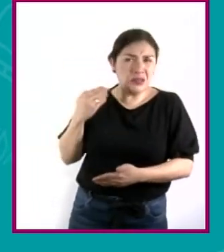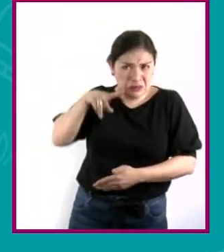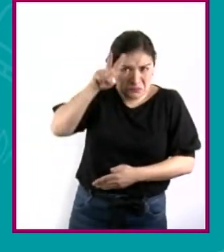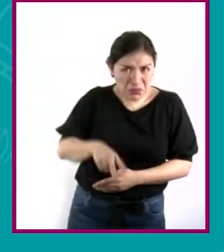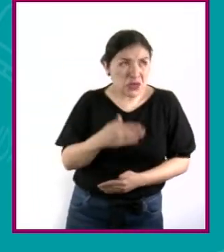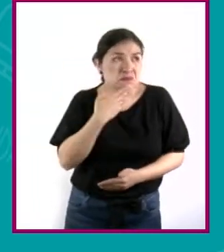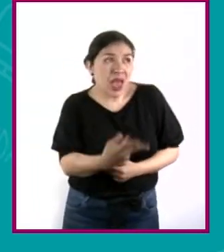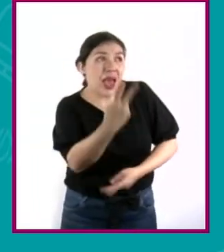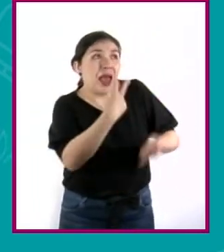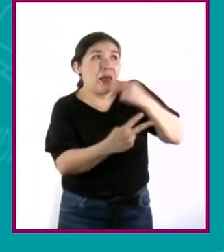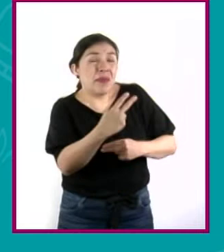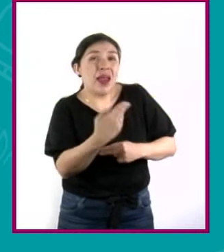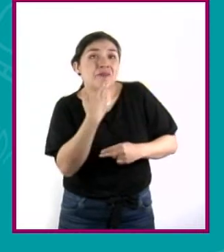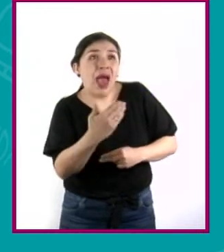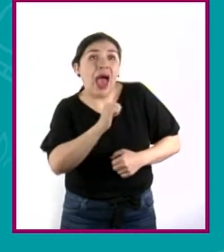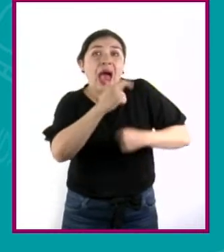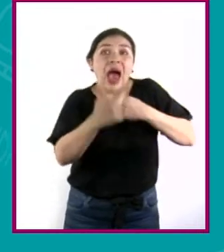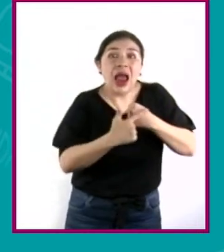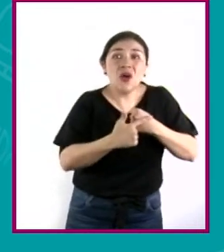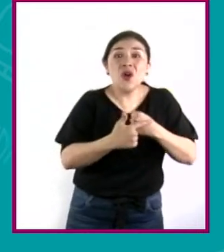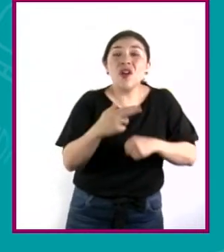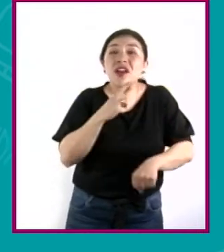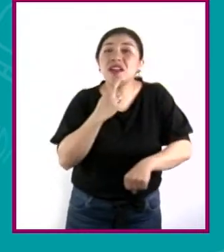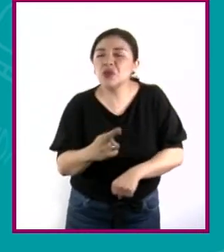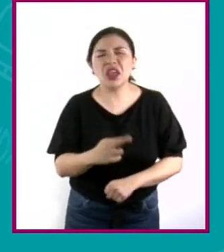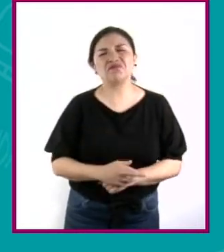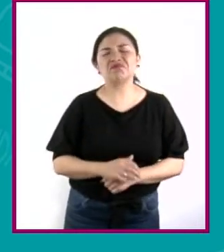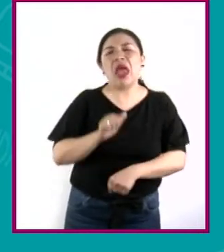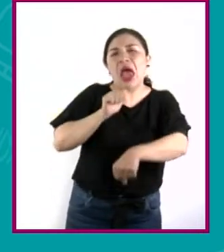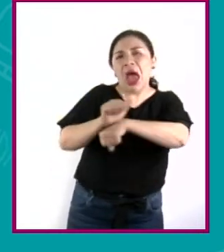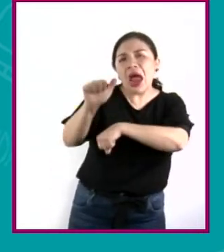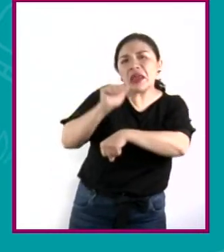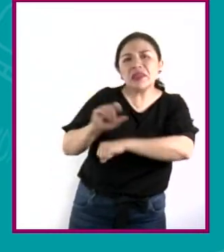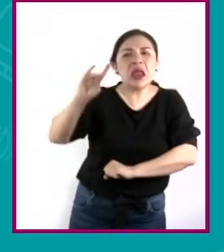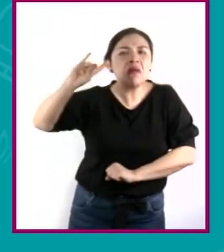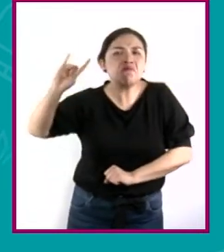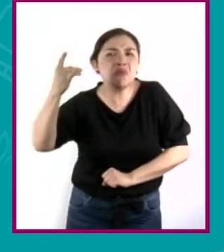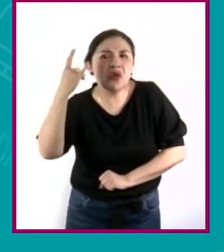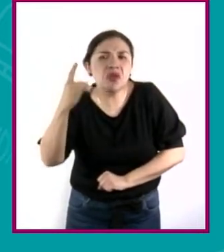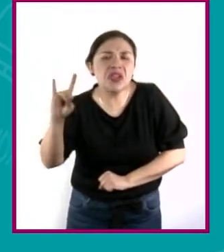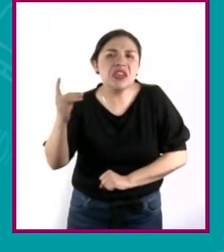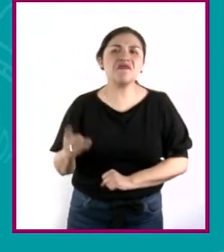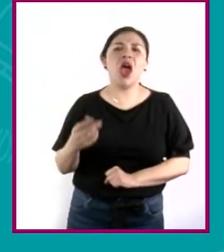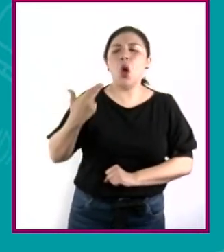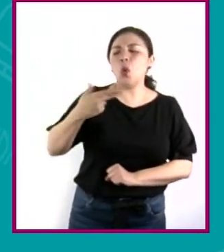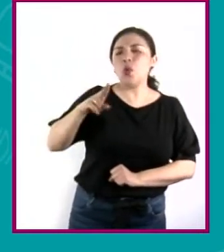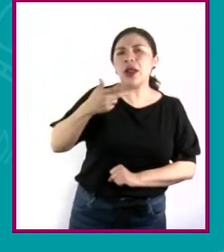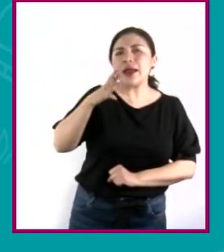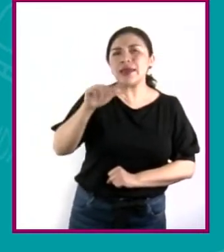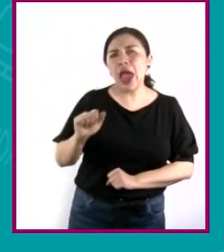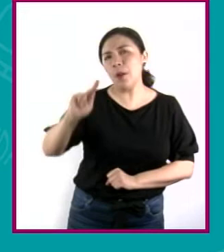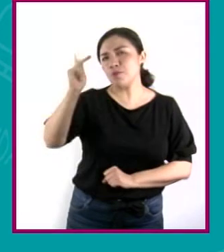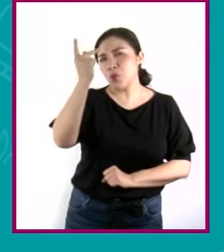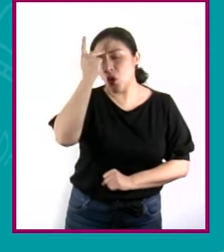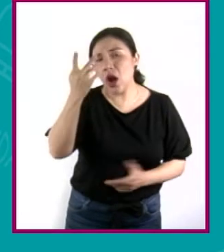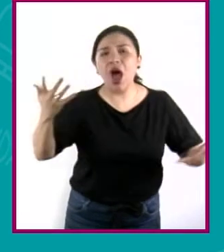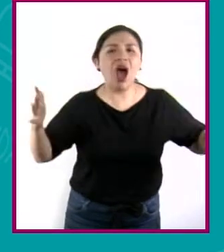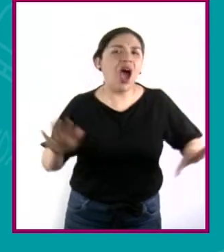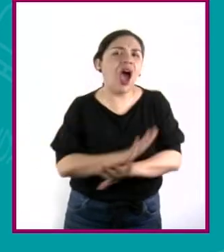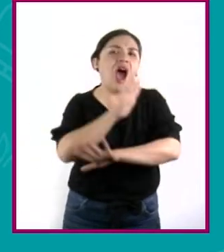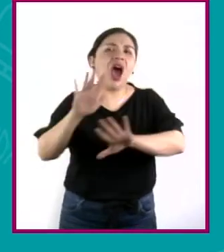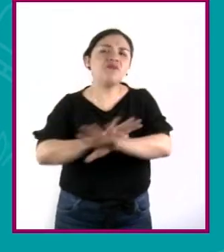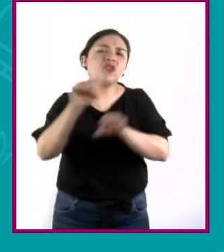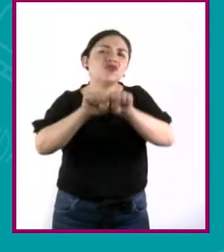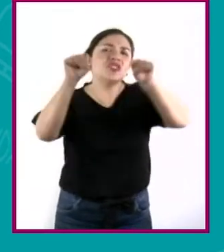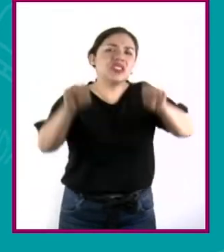los resultados previstos. Países como Argentina, Bolivia, Hungría y Polonia están restableciendo los sistemas